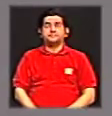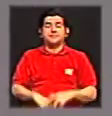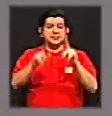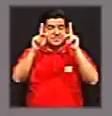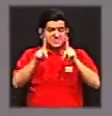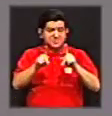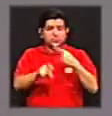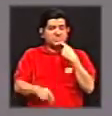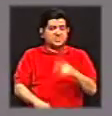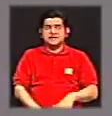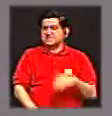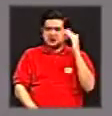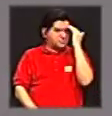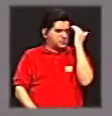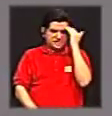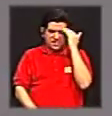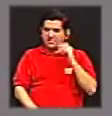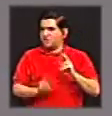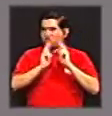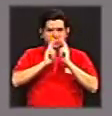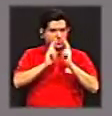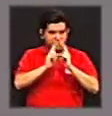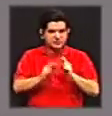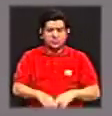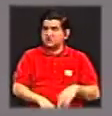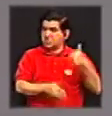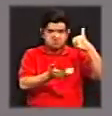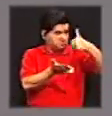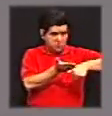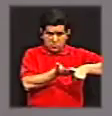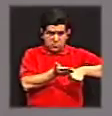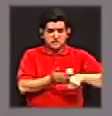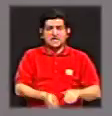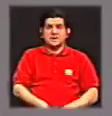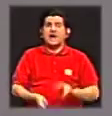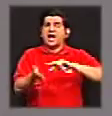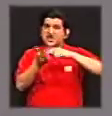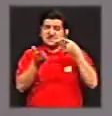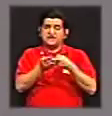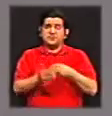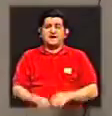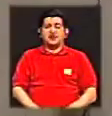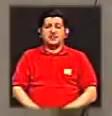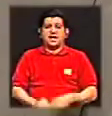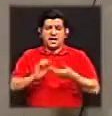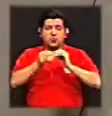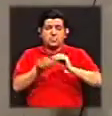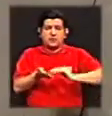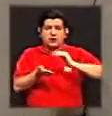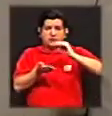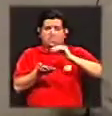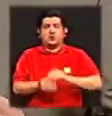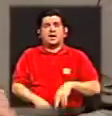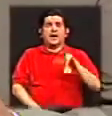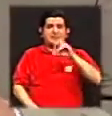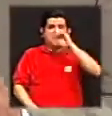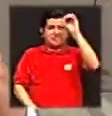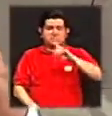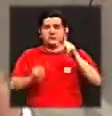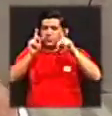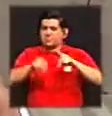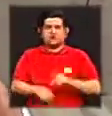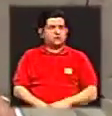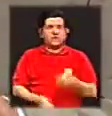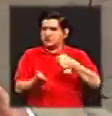no responde, ninguno de ellos votara, claramente la abstención sería el 30%. Que está dentro de lo, digamos, dentro de lo